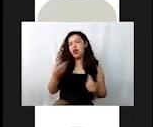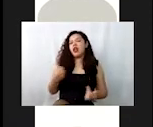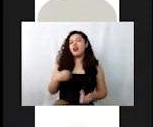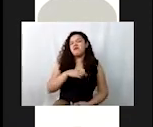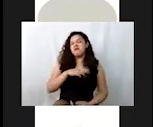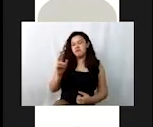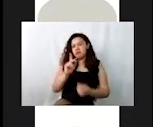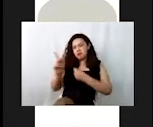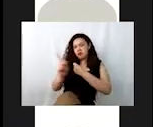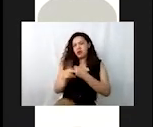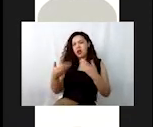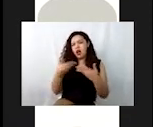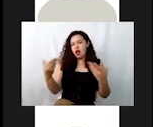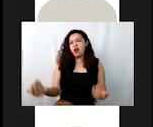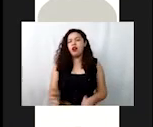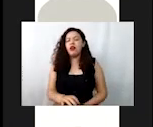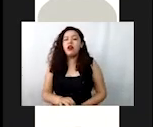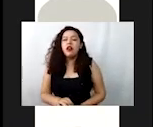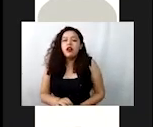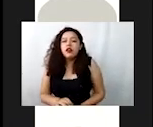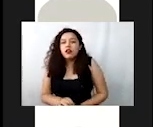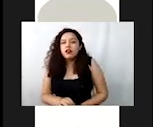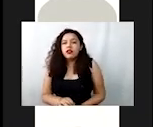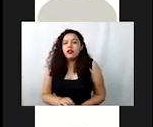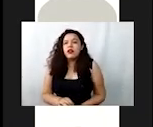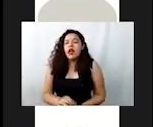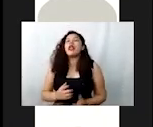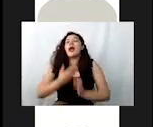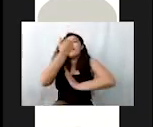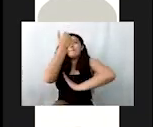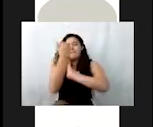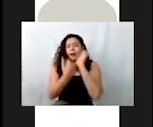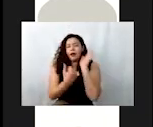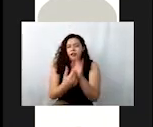este momento, esto ha bajado un poco, quizá por